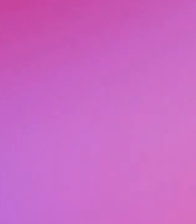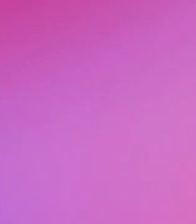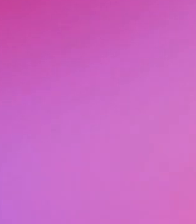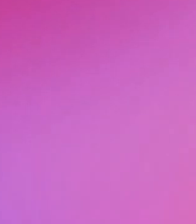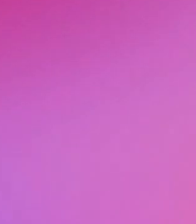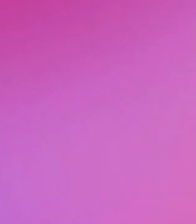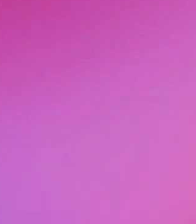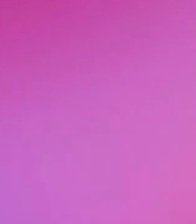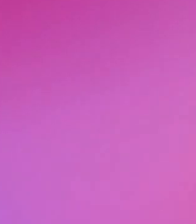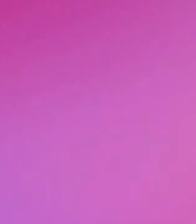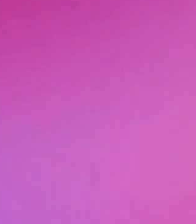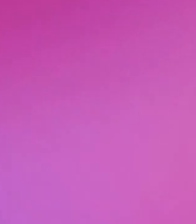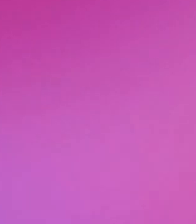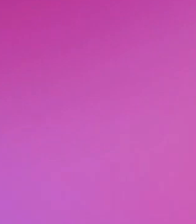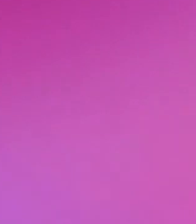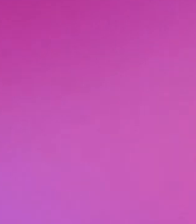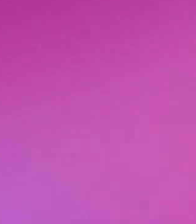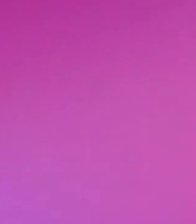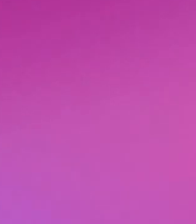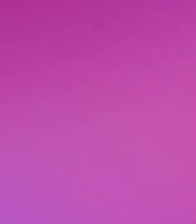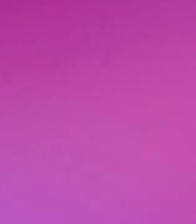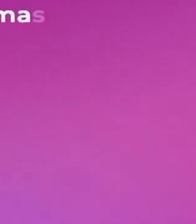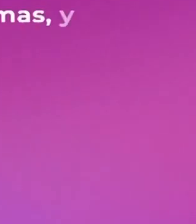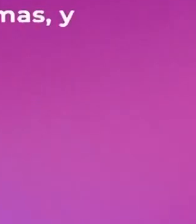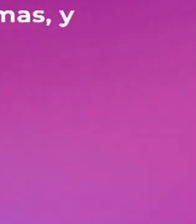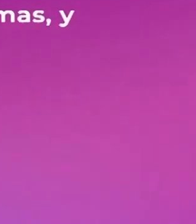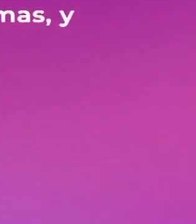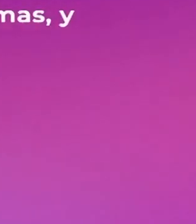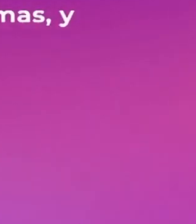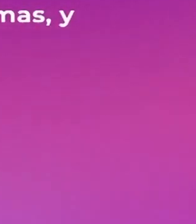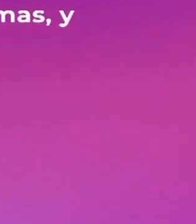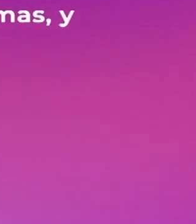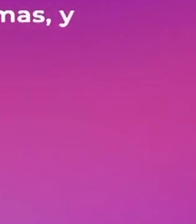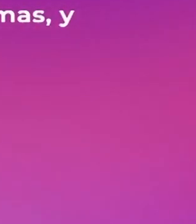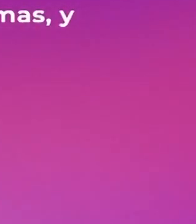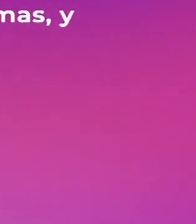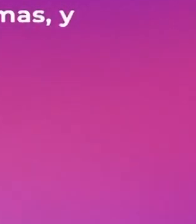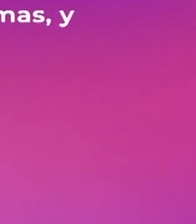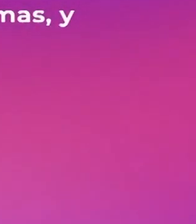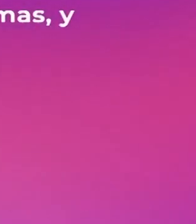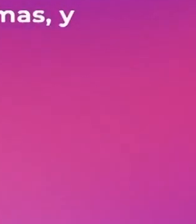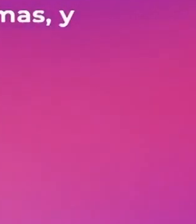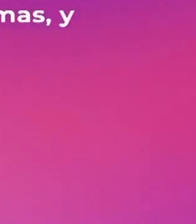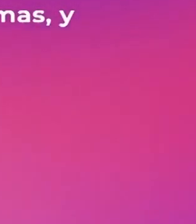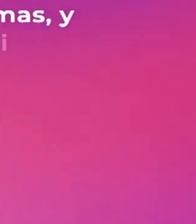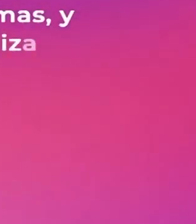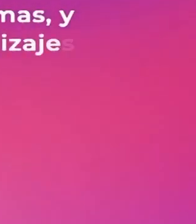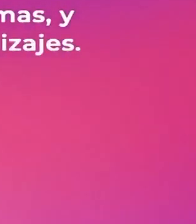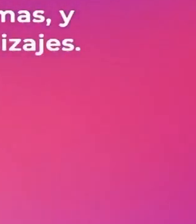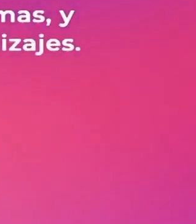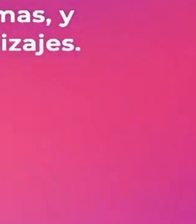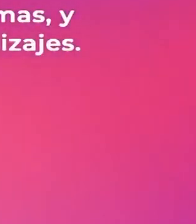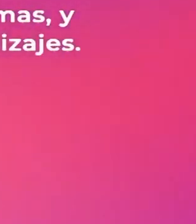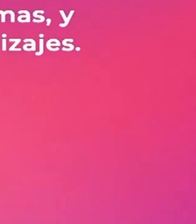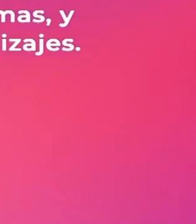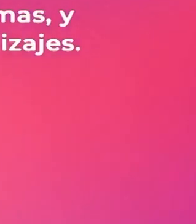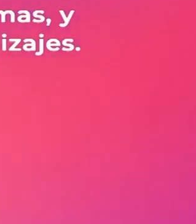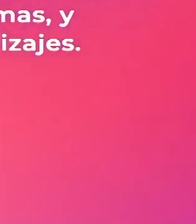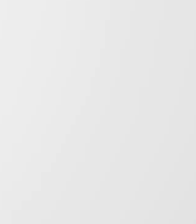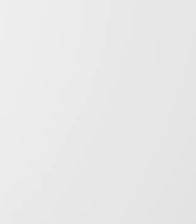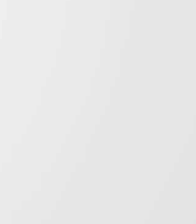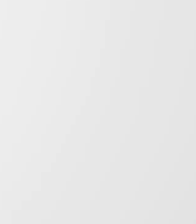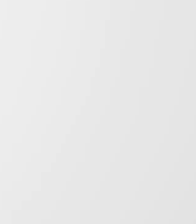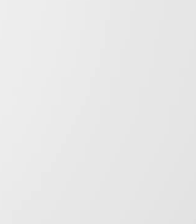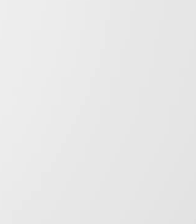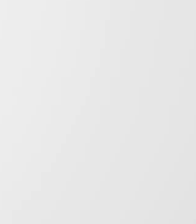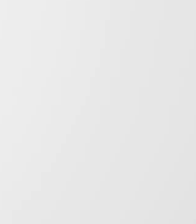aprendeencasa.cep.gov.mx, en donde podrás ver nuevamente los videos de los programas y además encontrarás actividades para fortalecer tus aprendizajes.